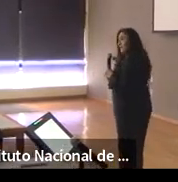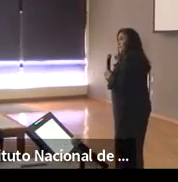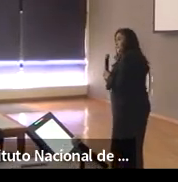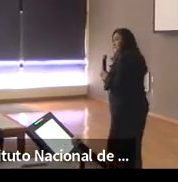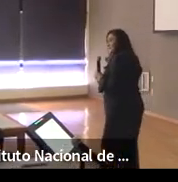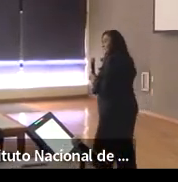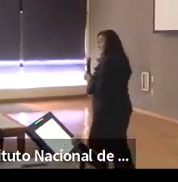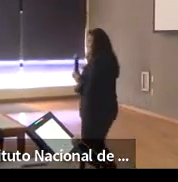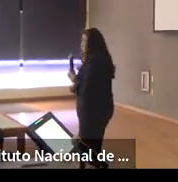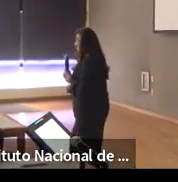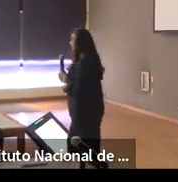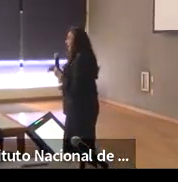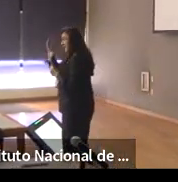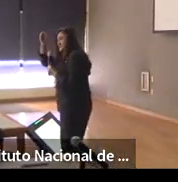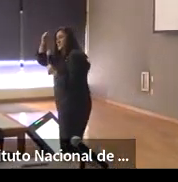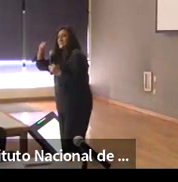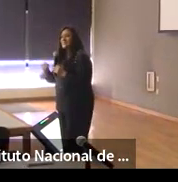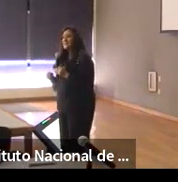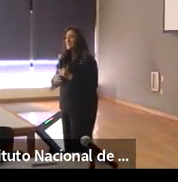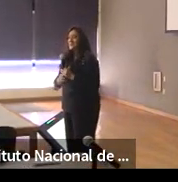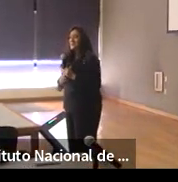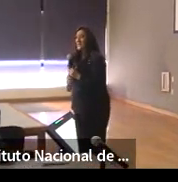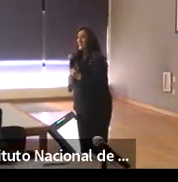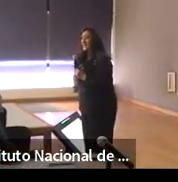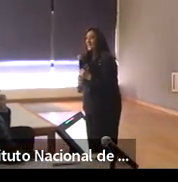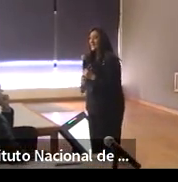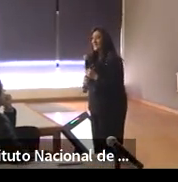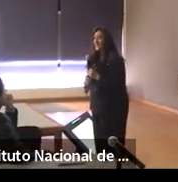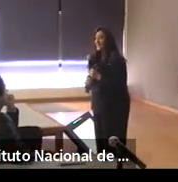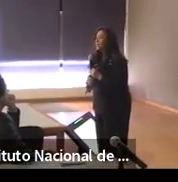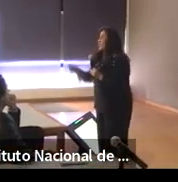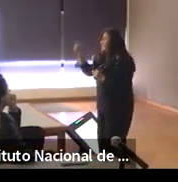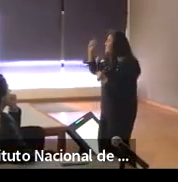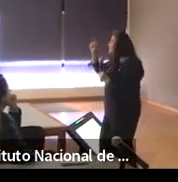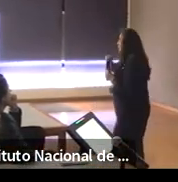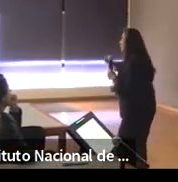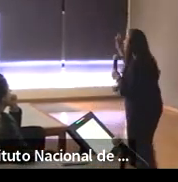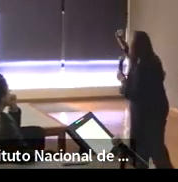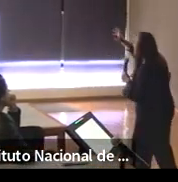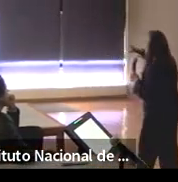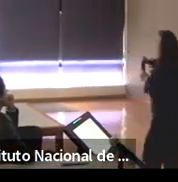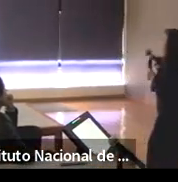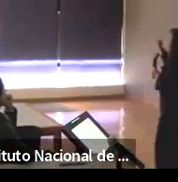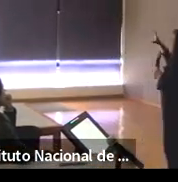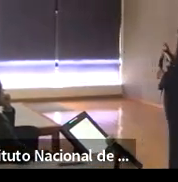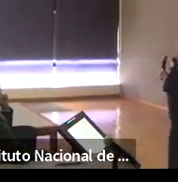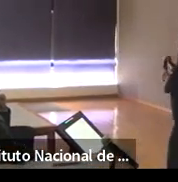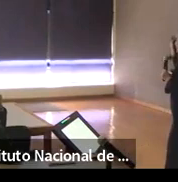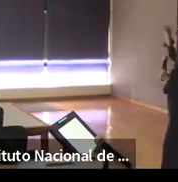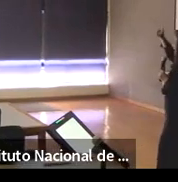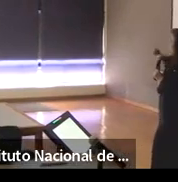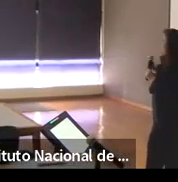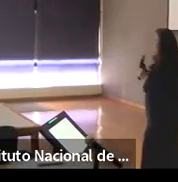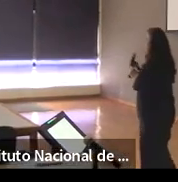compañeros es donde empieza el problema Porque si tú no te abres a decir